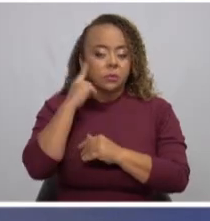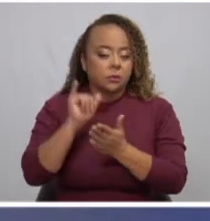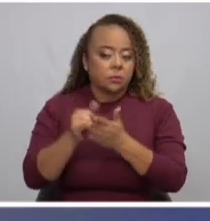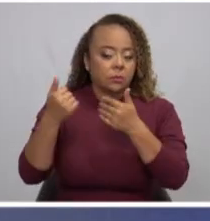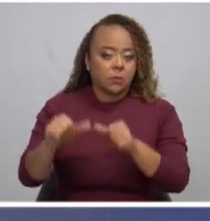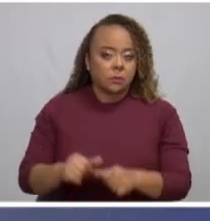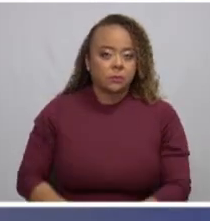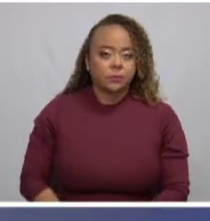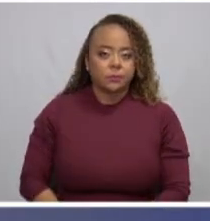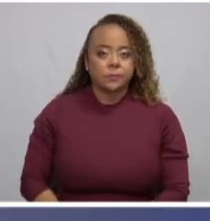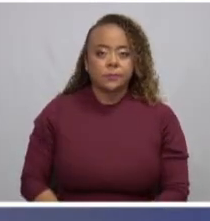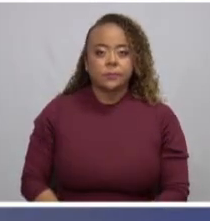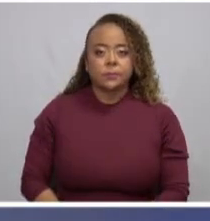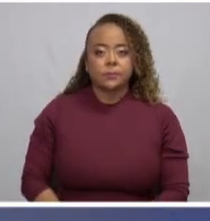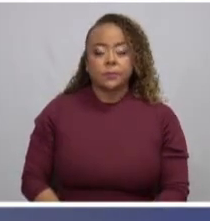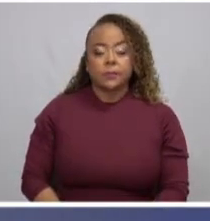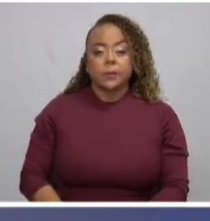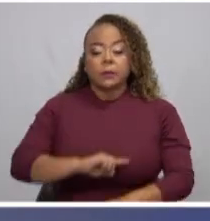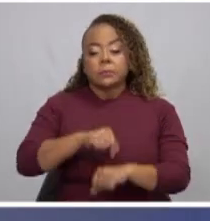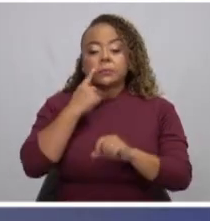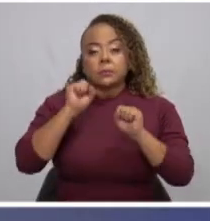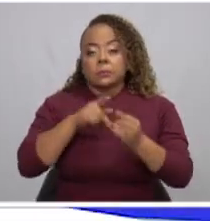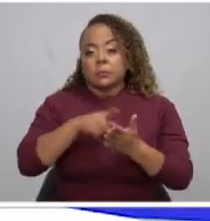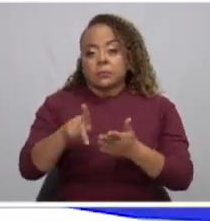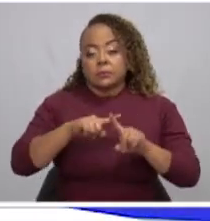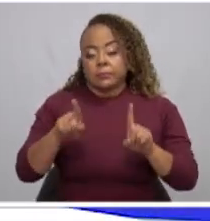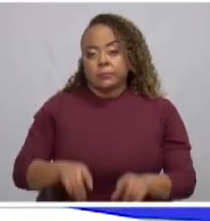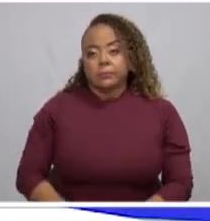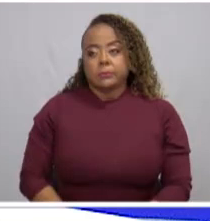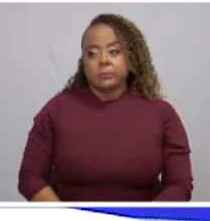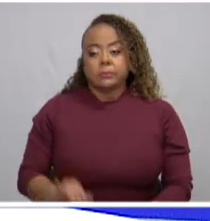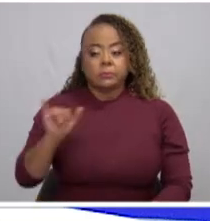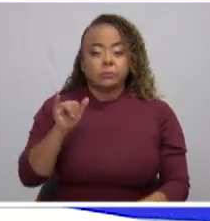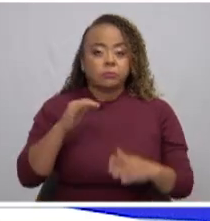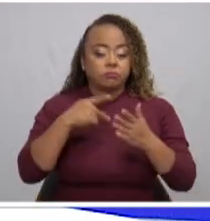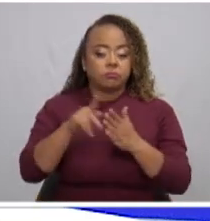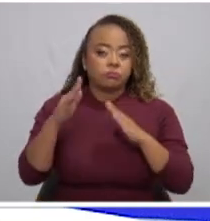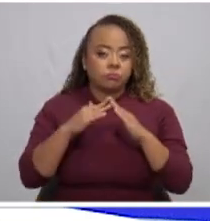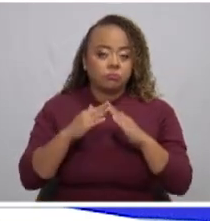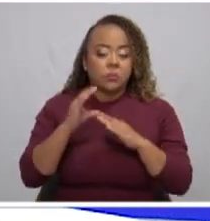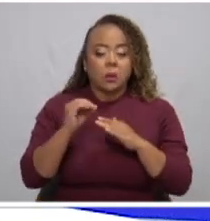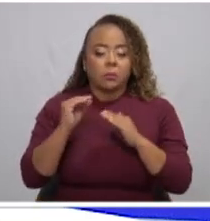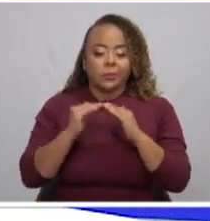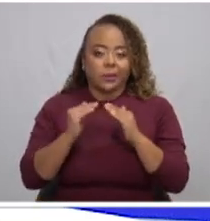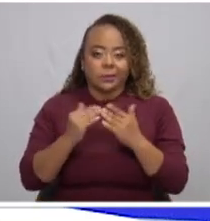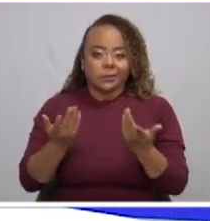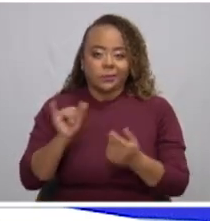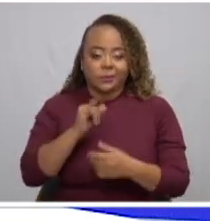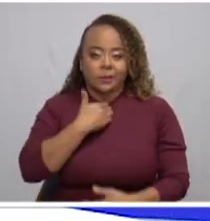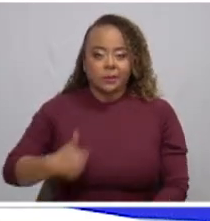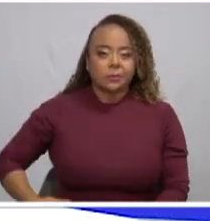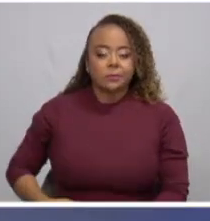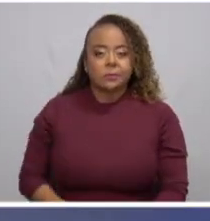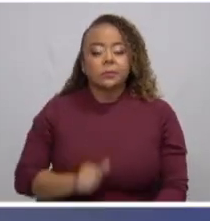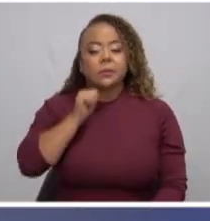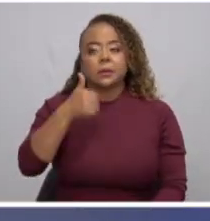de me imagino de larga duración para pagarlo pero igual Cómo pagar una casa o una casa una mansión en el caso de herediano no mañana vamos a